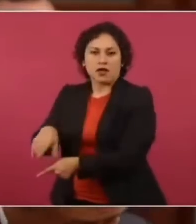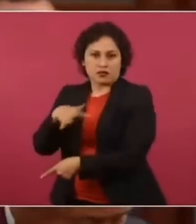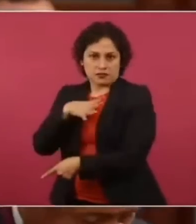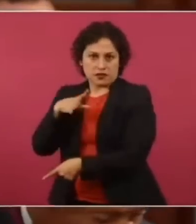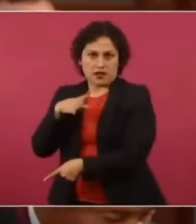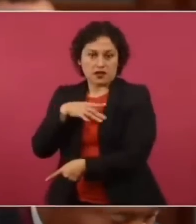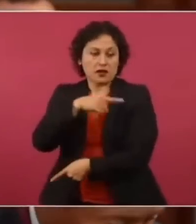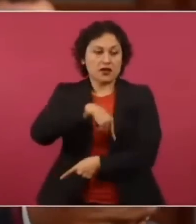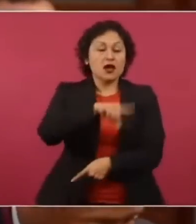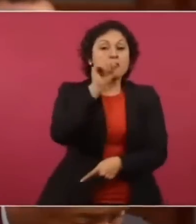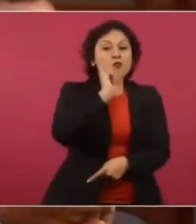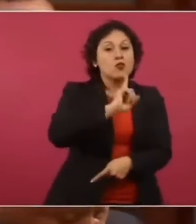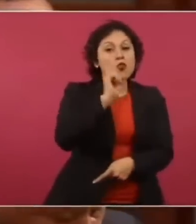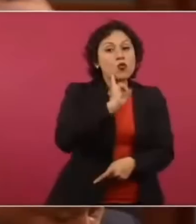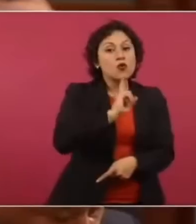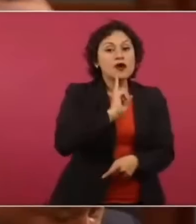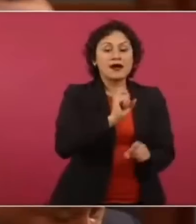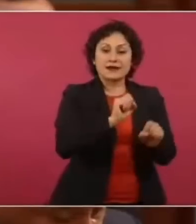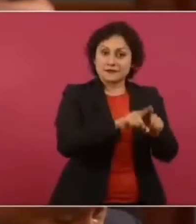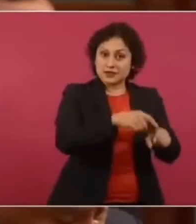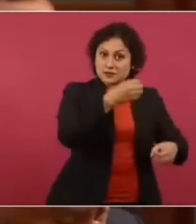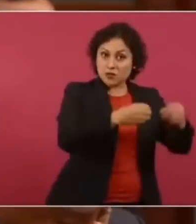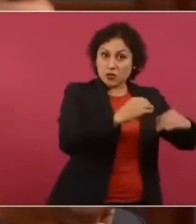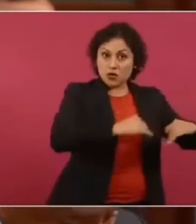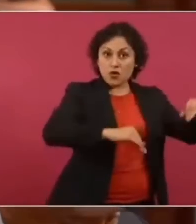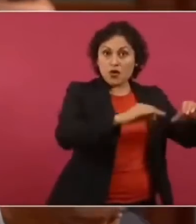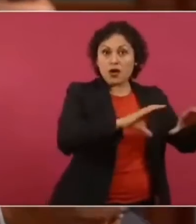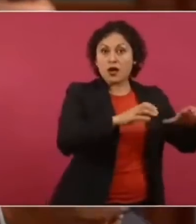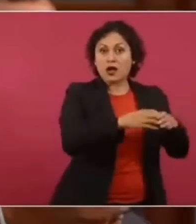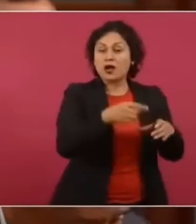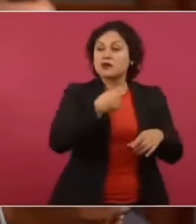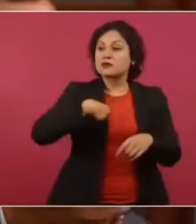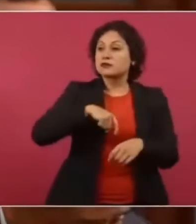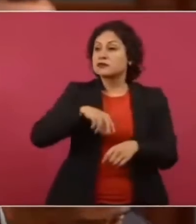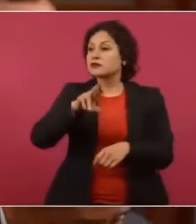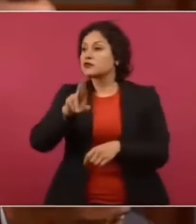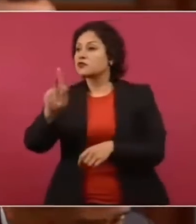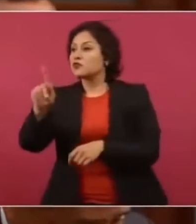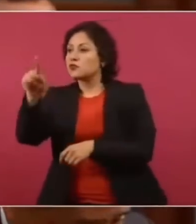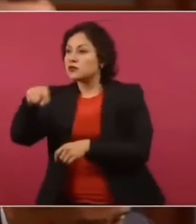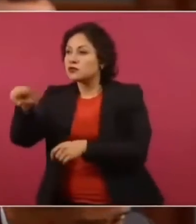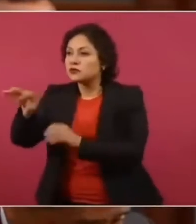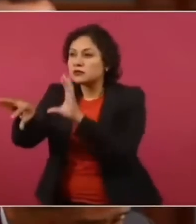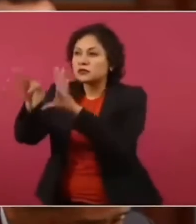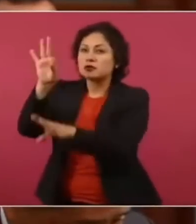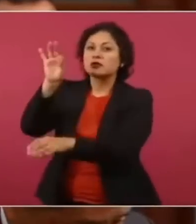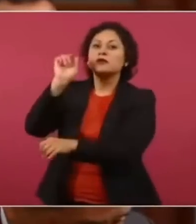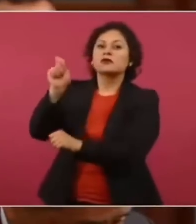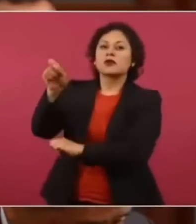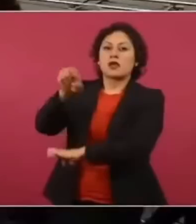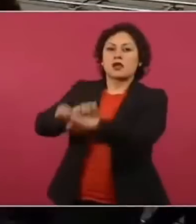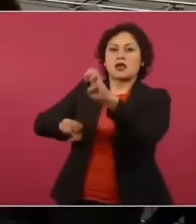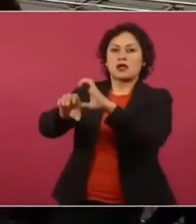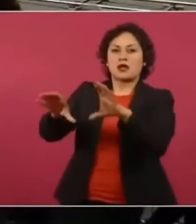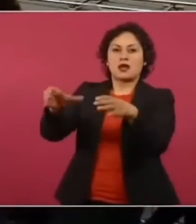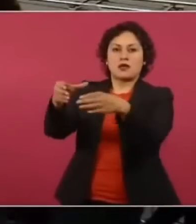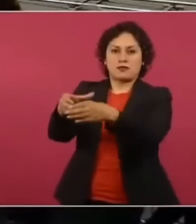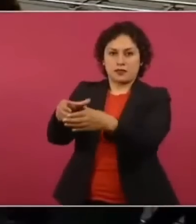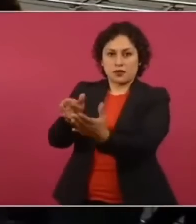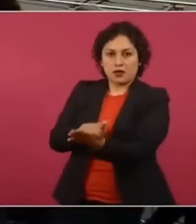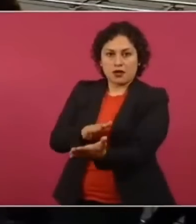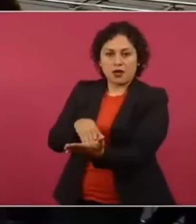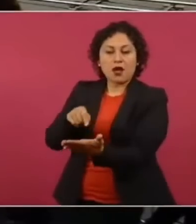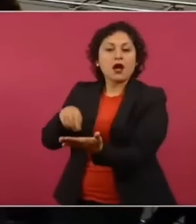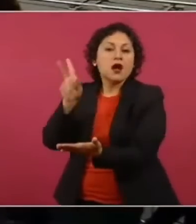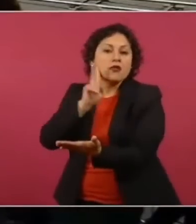magistrada aparece en documentos del registro público de la propiedad que pudimos consultar sobre esta corporación y tenemos, bueno, pues